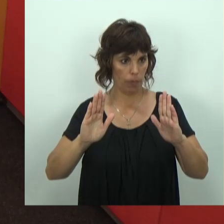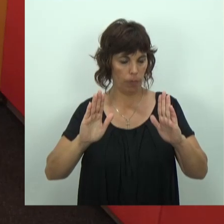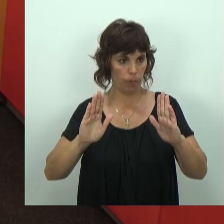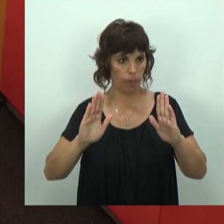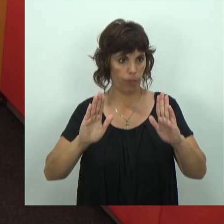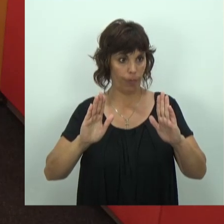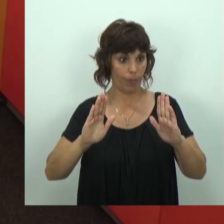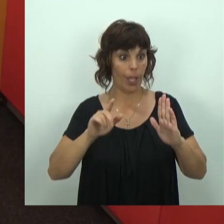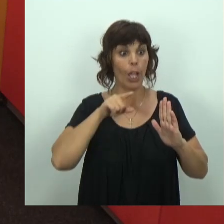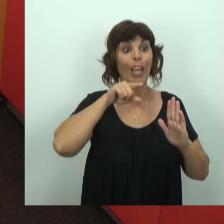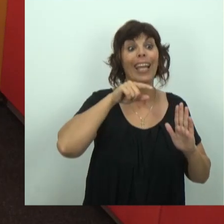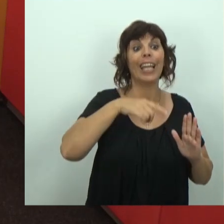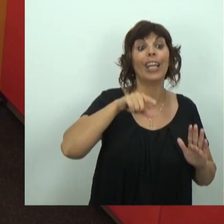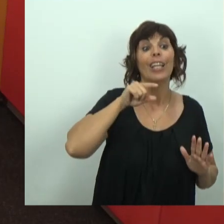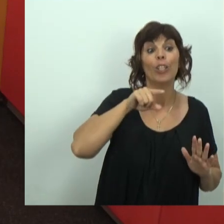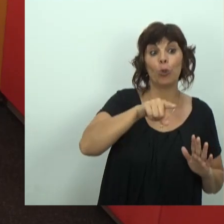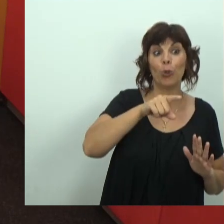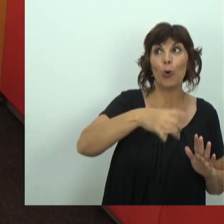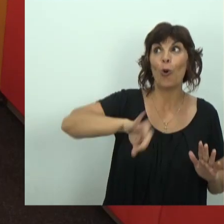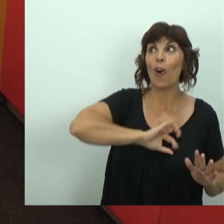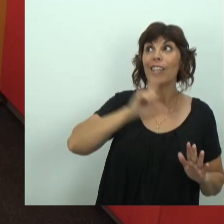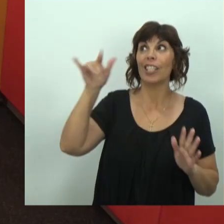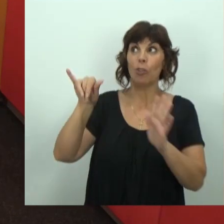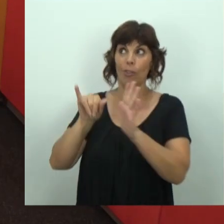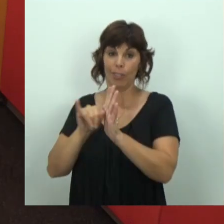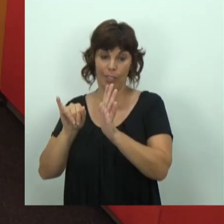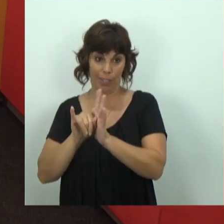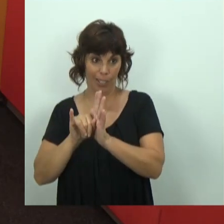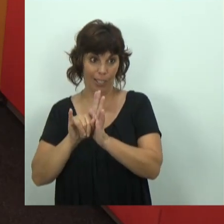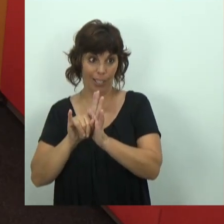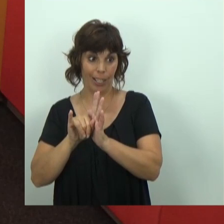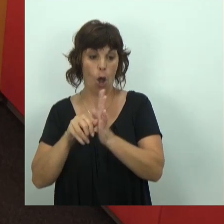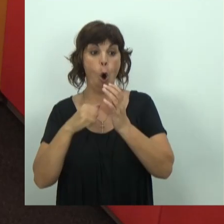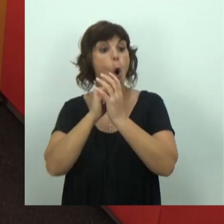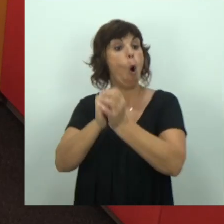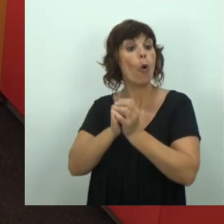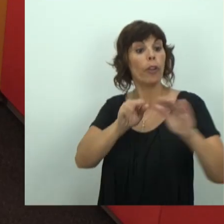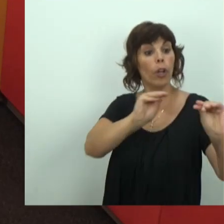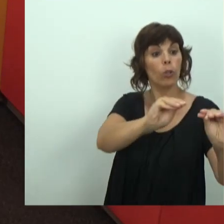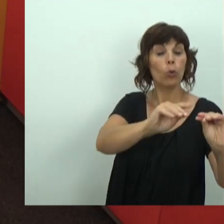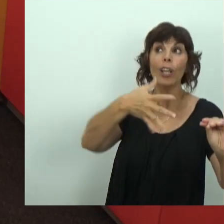Su cercanía purifica tus oraciones.